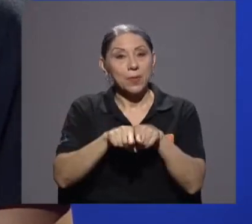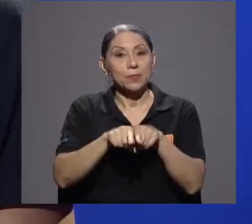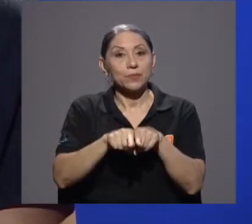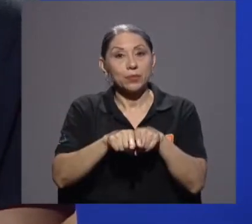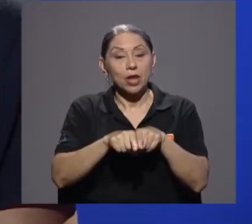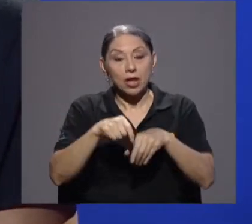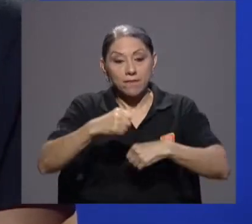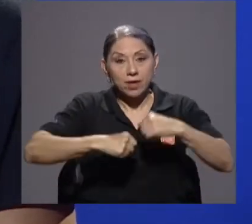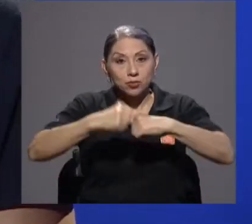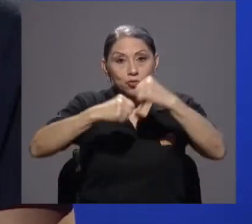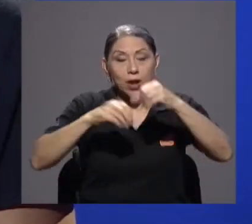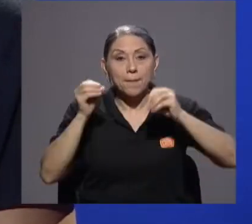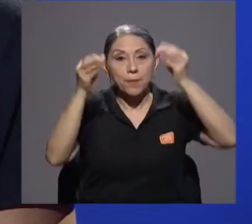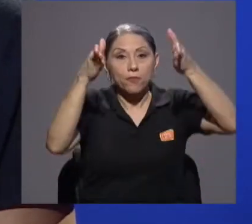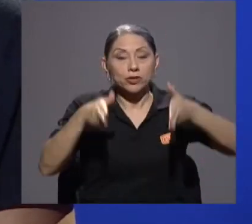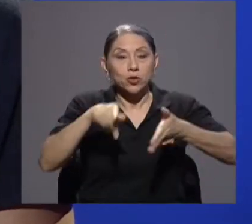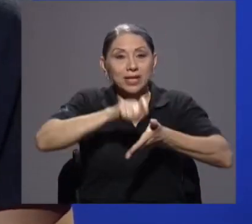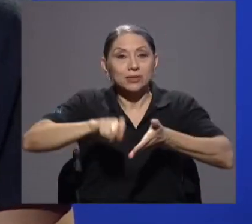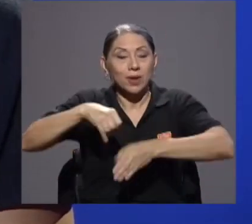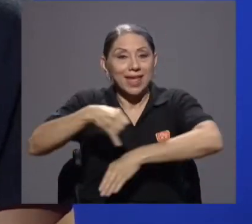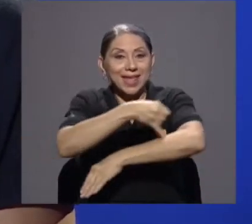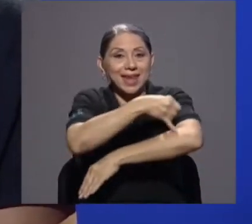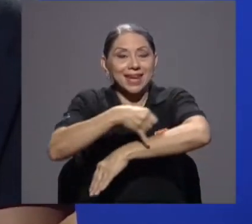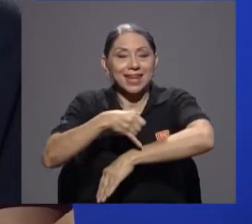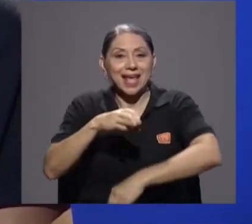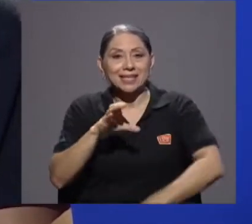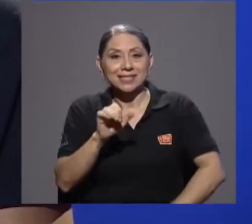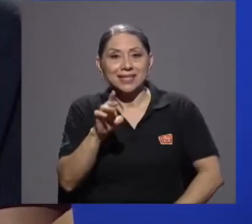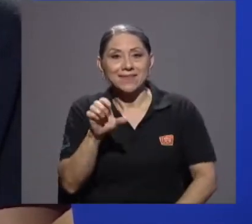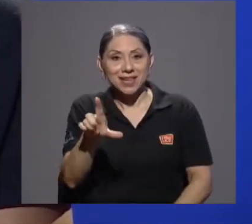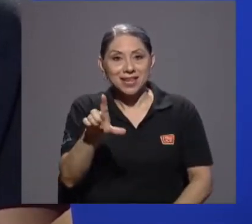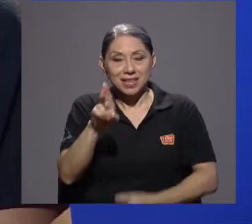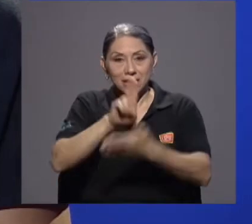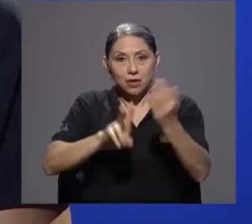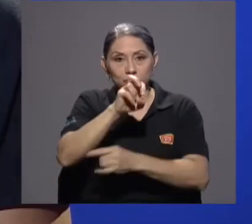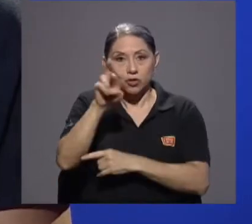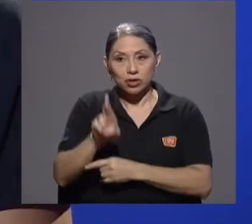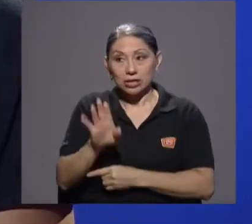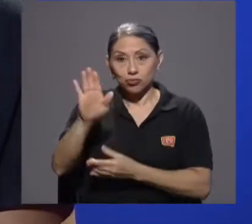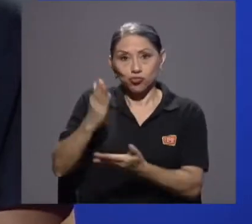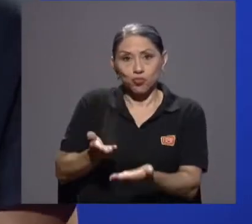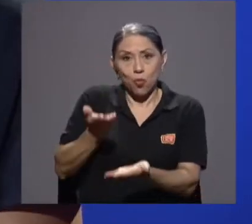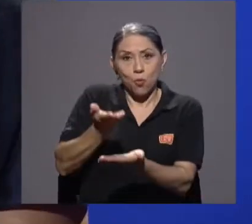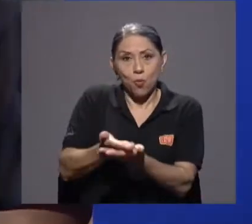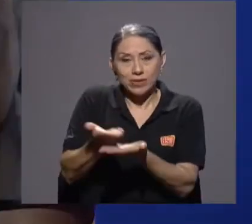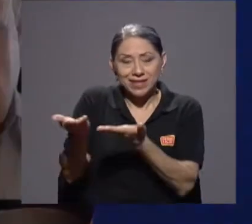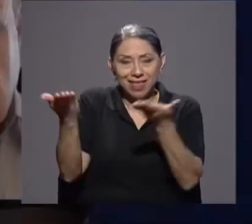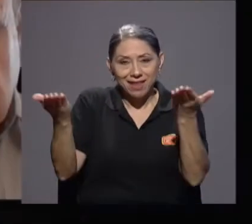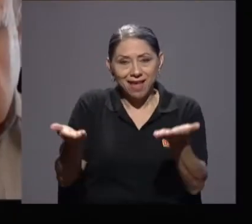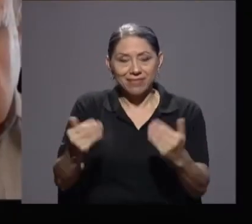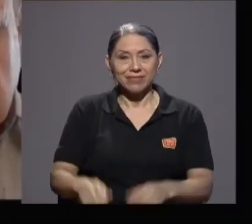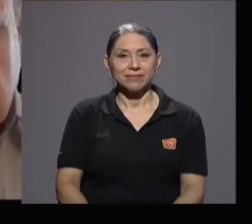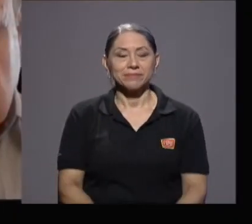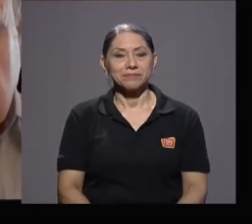de la Escuela de Ingeniería Civil de la Universidad de Costa Rica, para sus propuestas en este campo. Adelante,